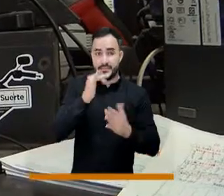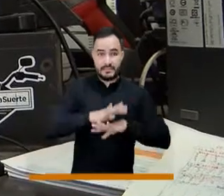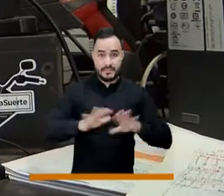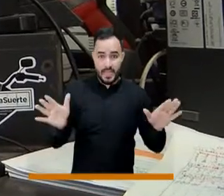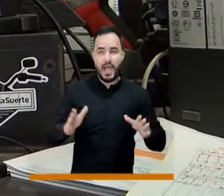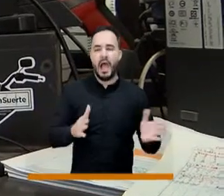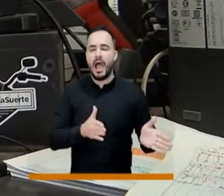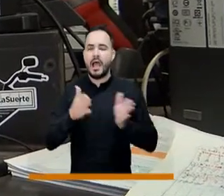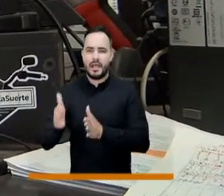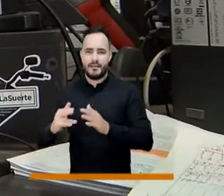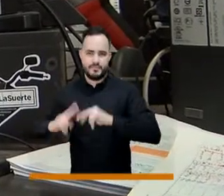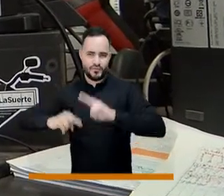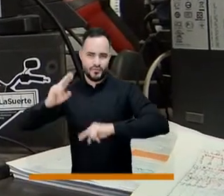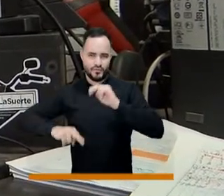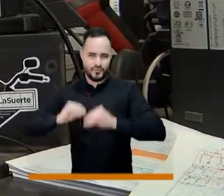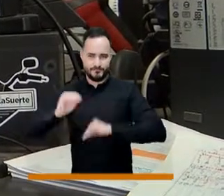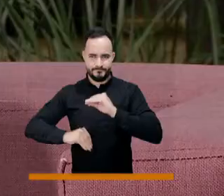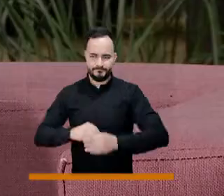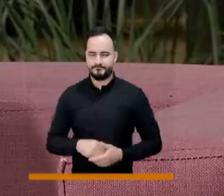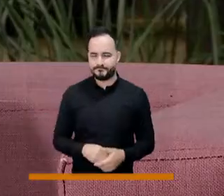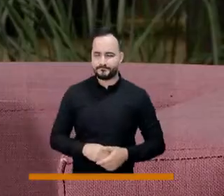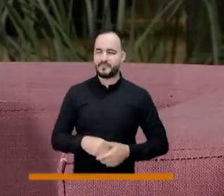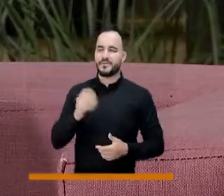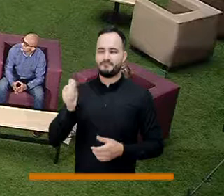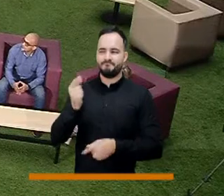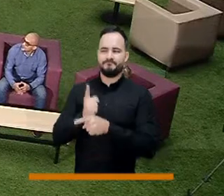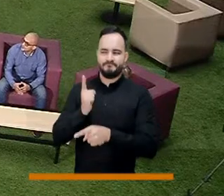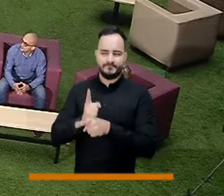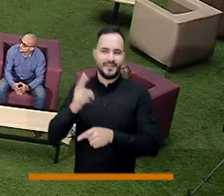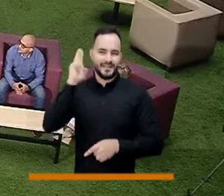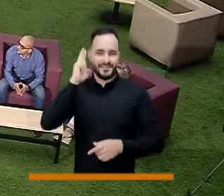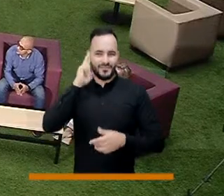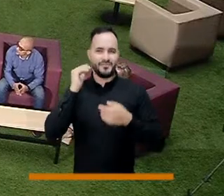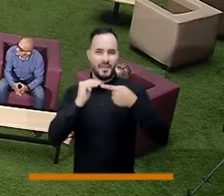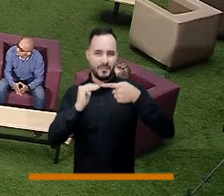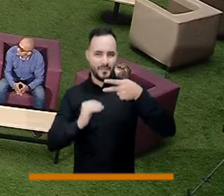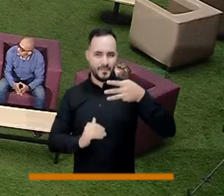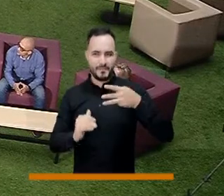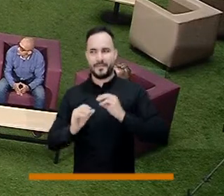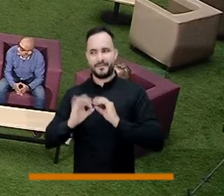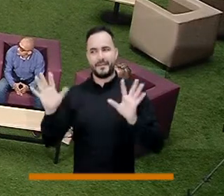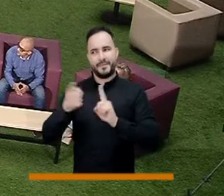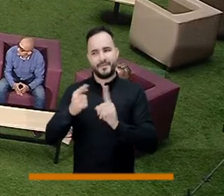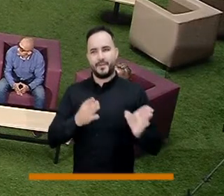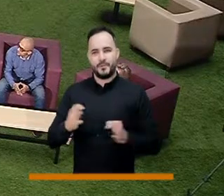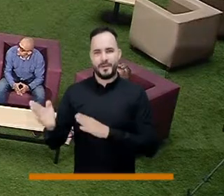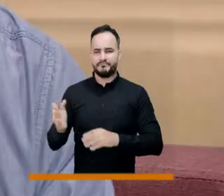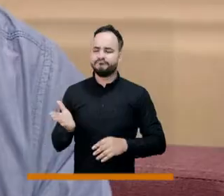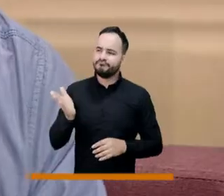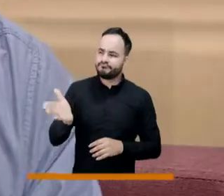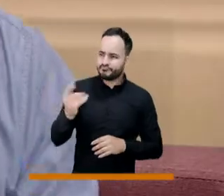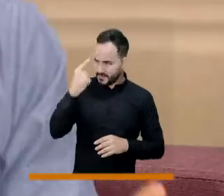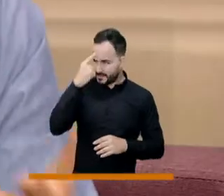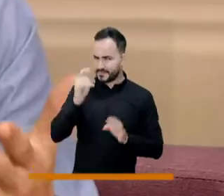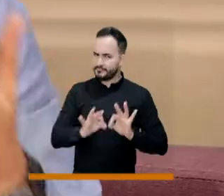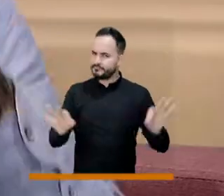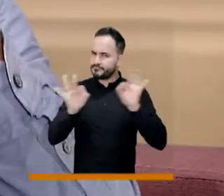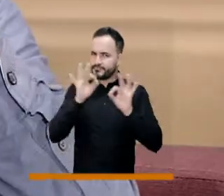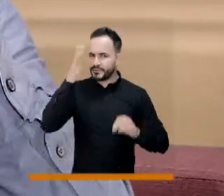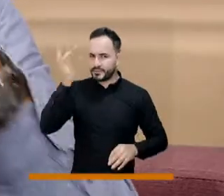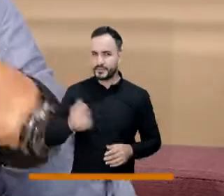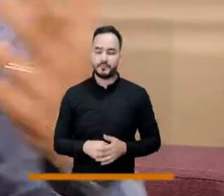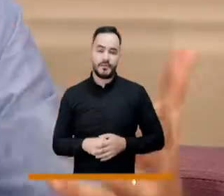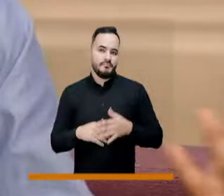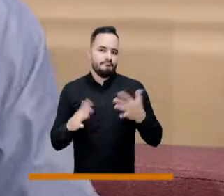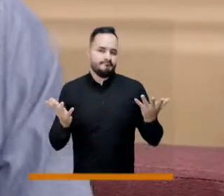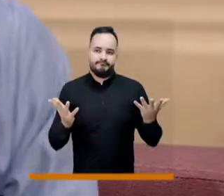es tan importante a la hora de ejecutar proyectos. Gustavo, ¿por qué es tan importante que todos tengan conexión? En esos momentos